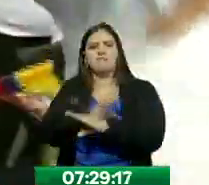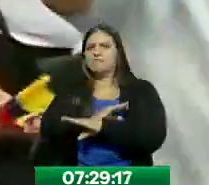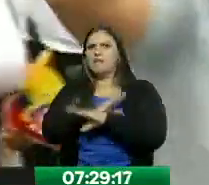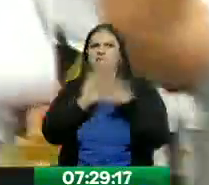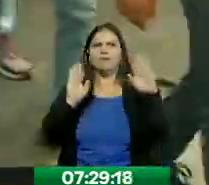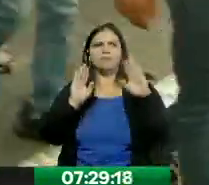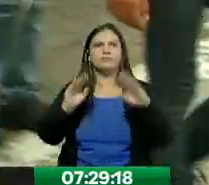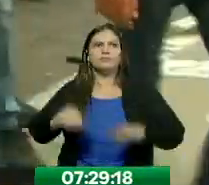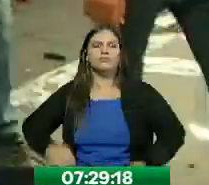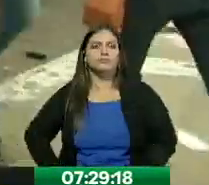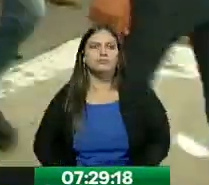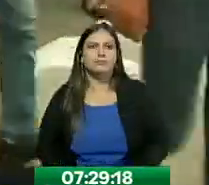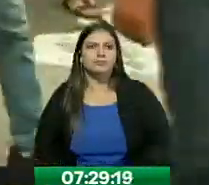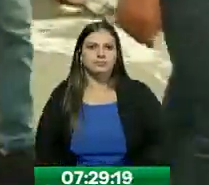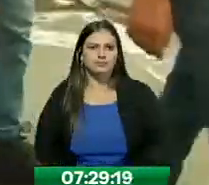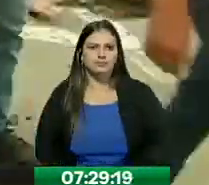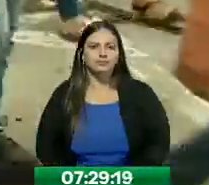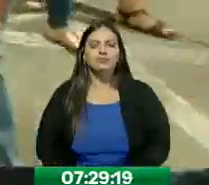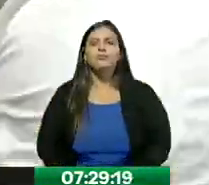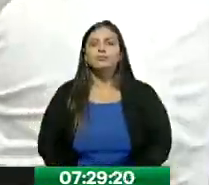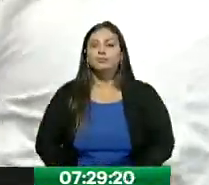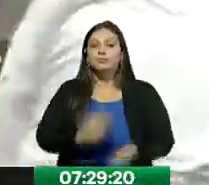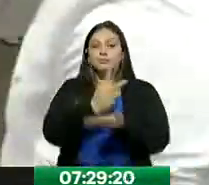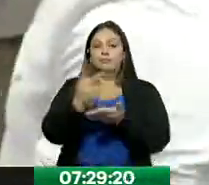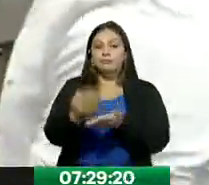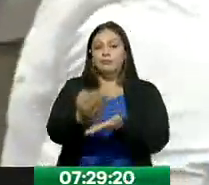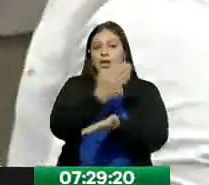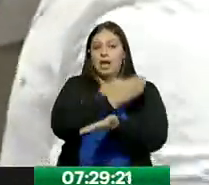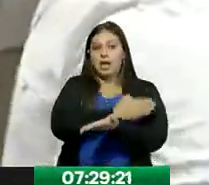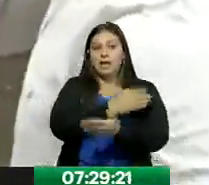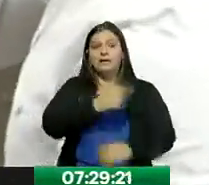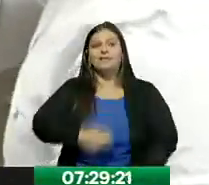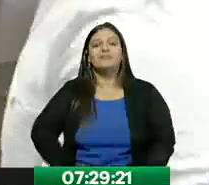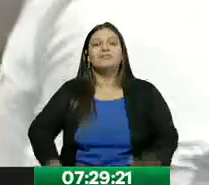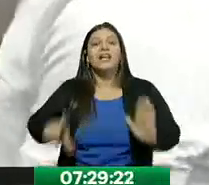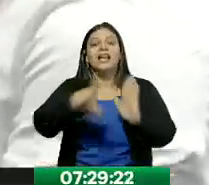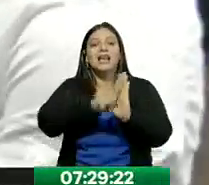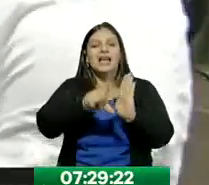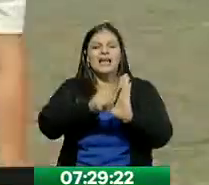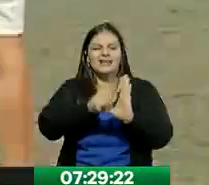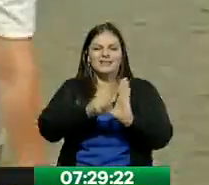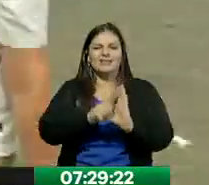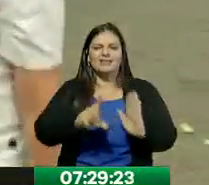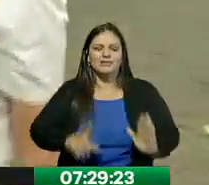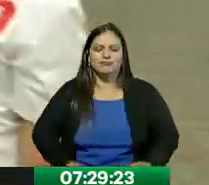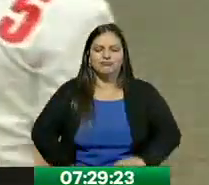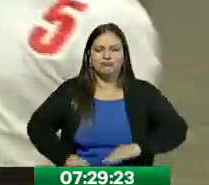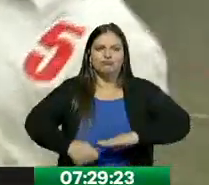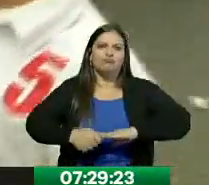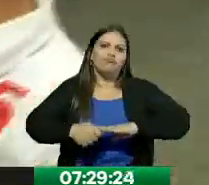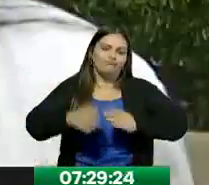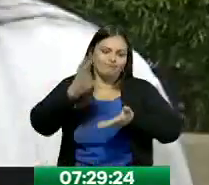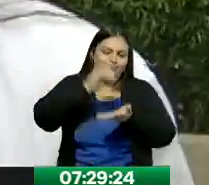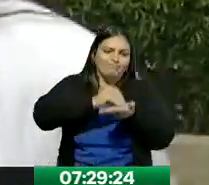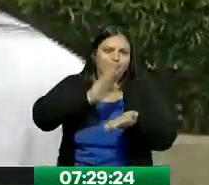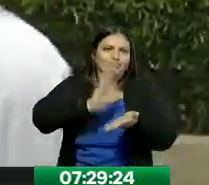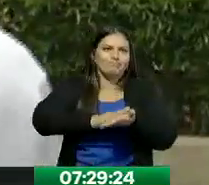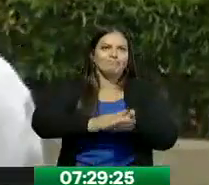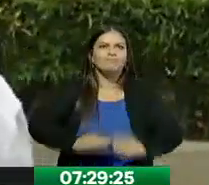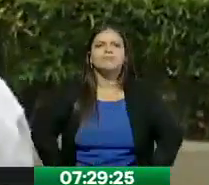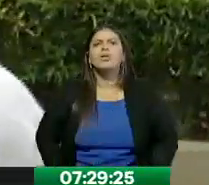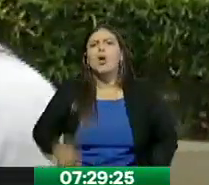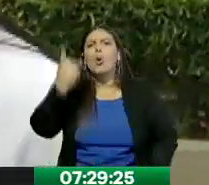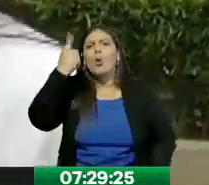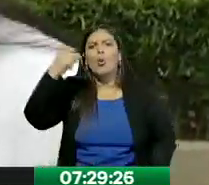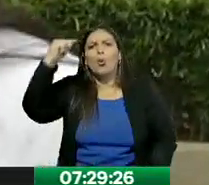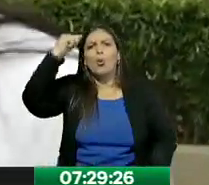ejecutivo en alusión ya fue modificado hace 2 semanas, el fallo de la Corte Constitucional es otra espina, dicen. Que el Estado debe